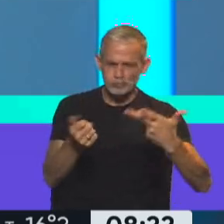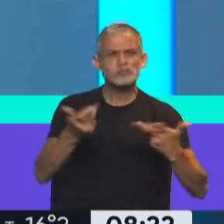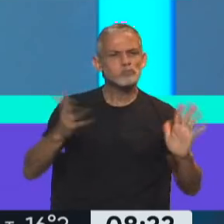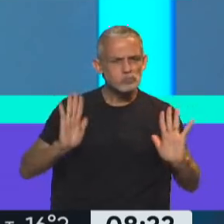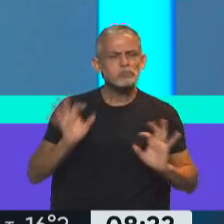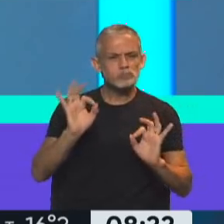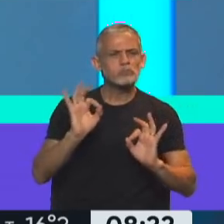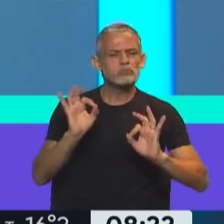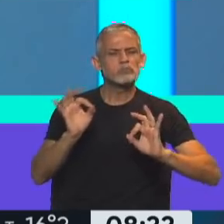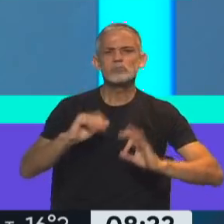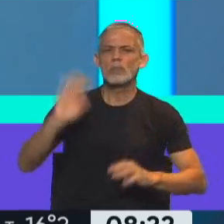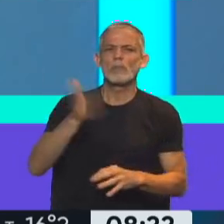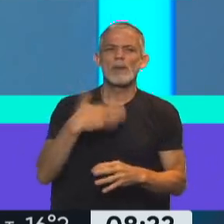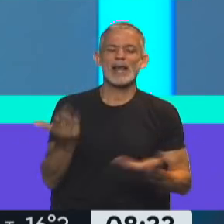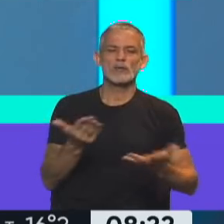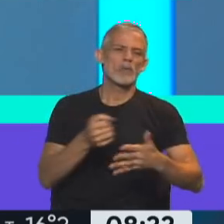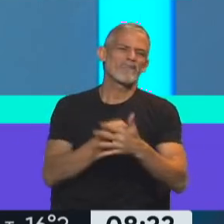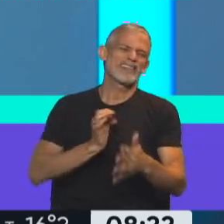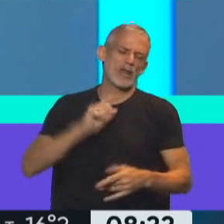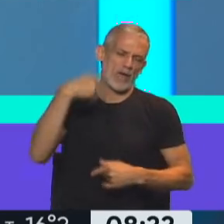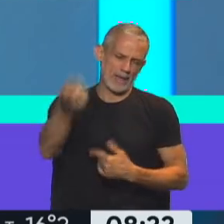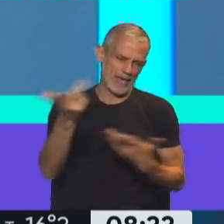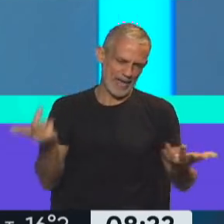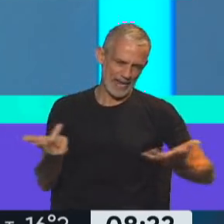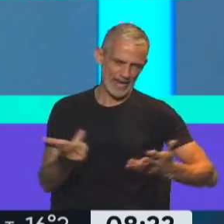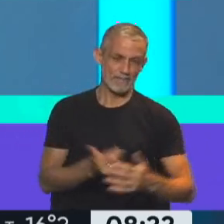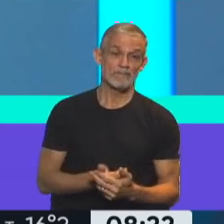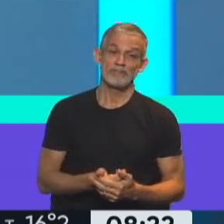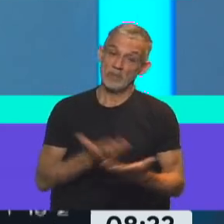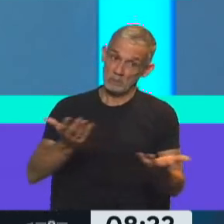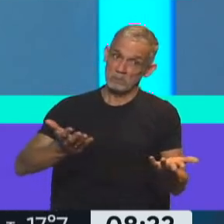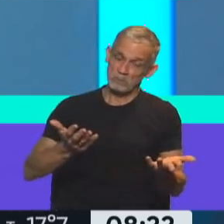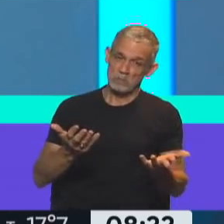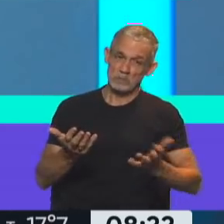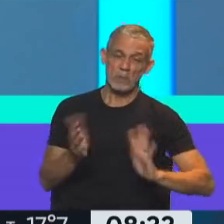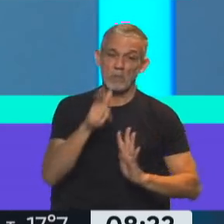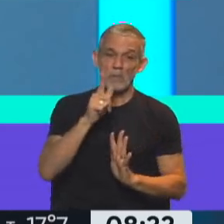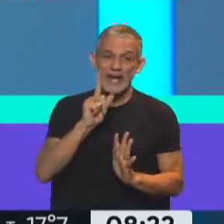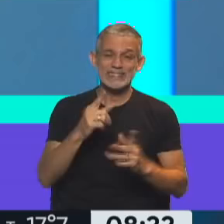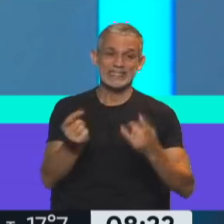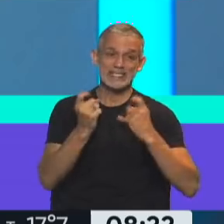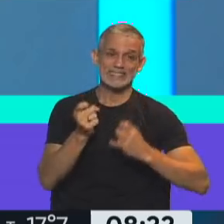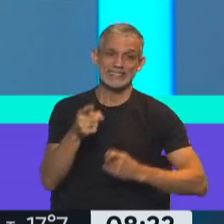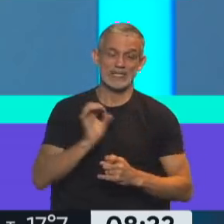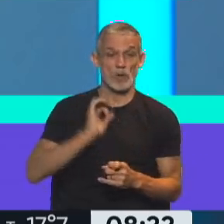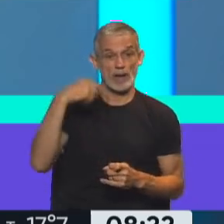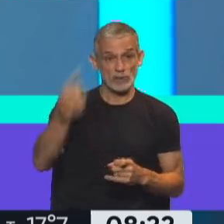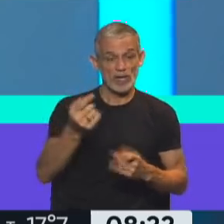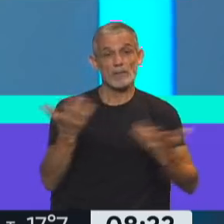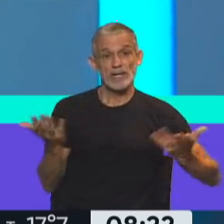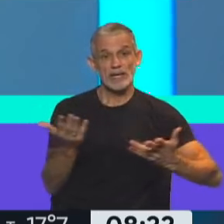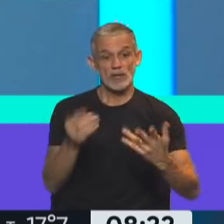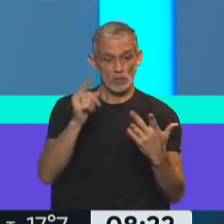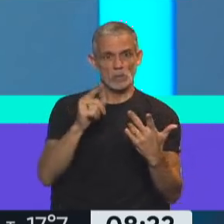dar un refuerzo, pongamos a fines del año que viene, que aparentemente es lo que va a pasar, ¿verdad? Que vamos a tener que tener un